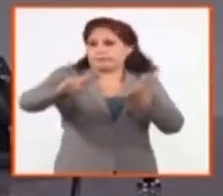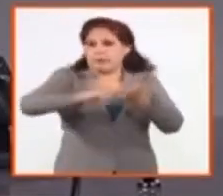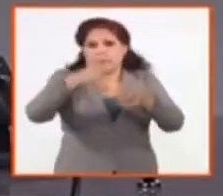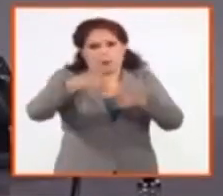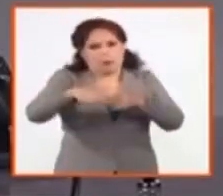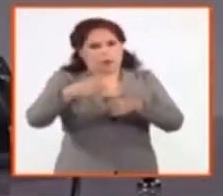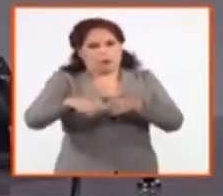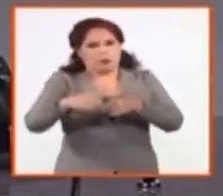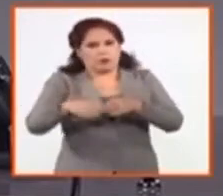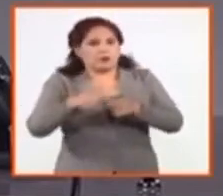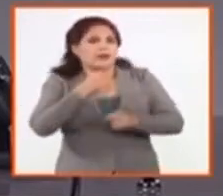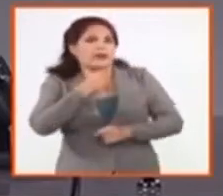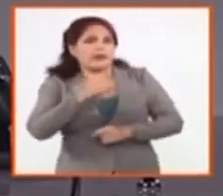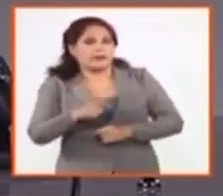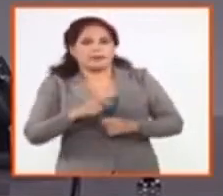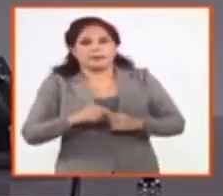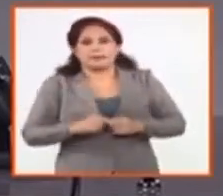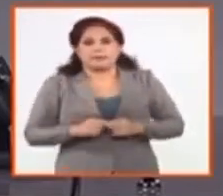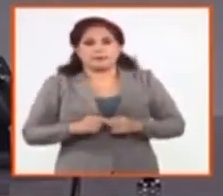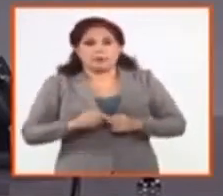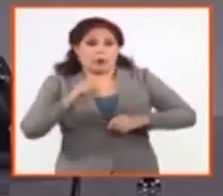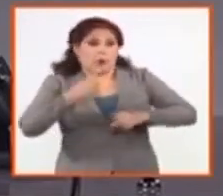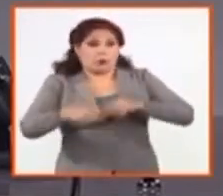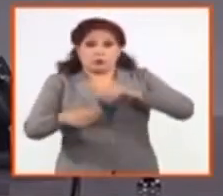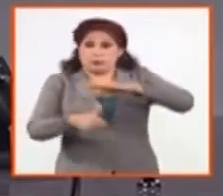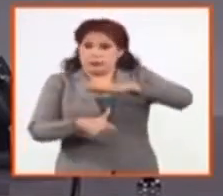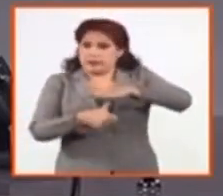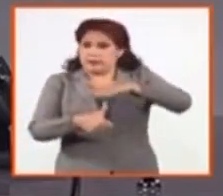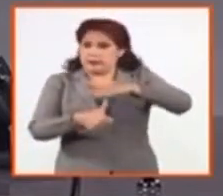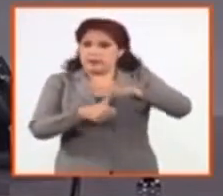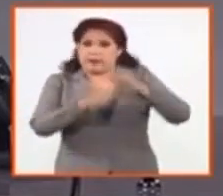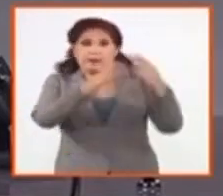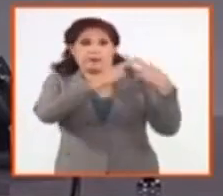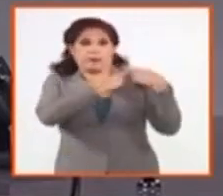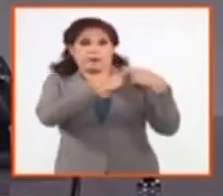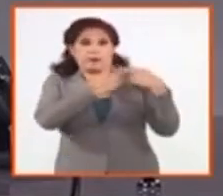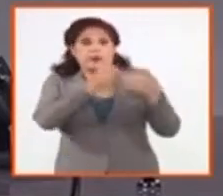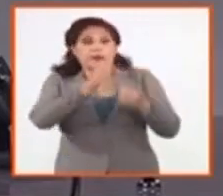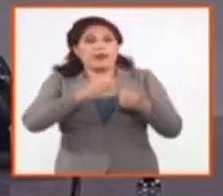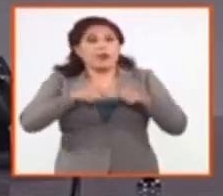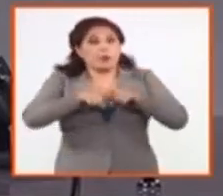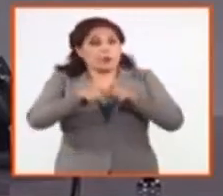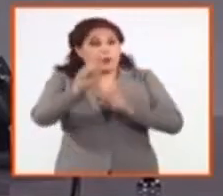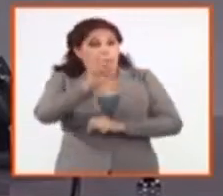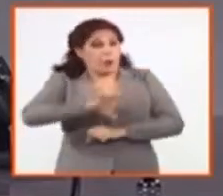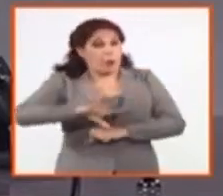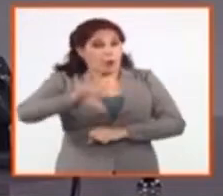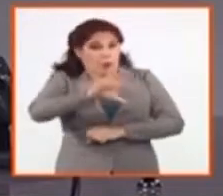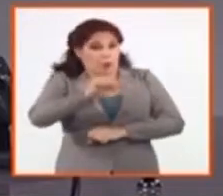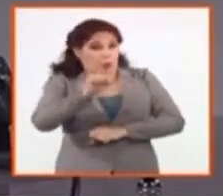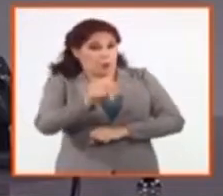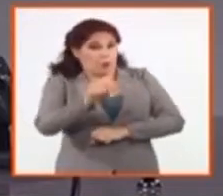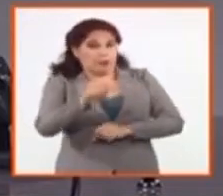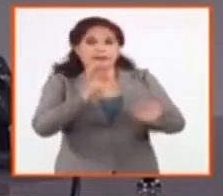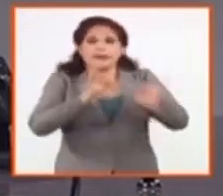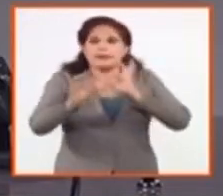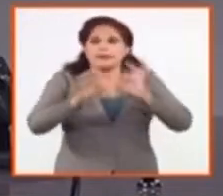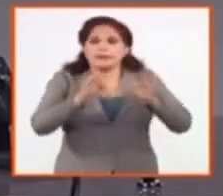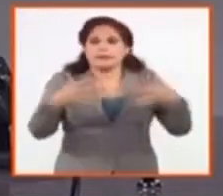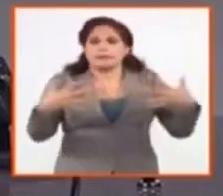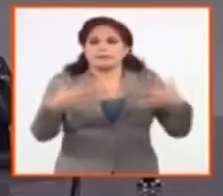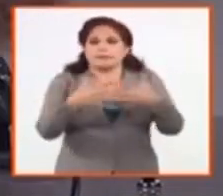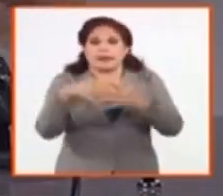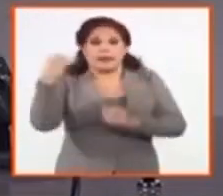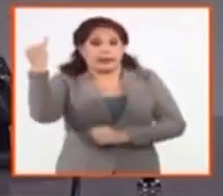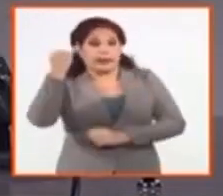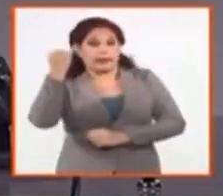personalidades, como Josep Borrell, el responsable de la Unión Europea, pero que tiene que ver con la OTAN, de seguridad y relaciones internacionales,